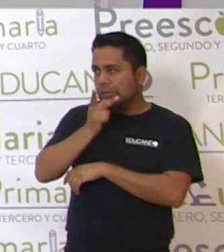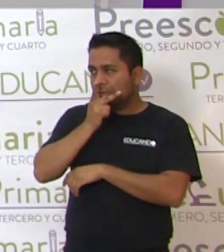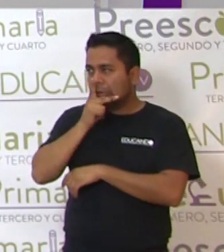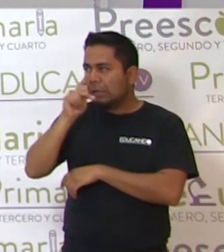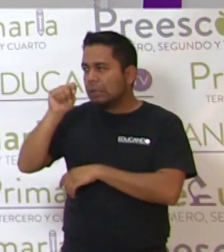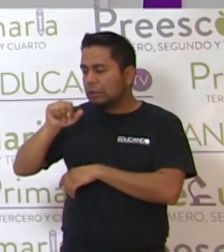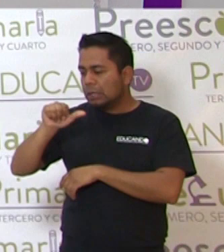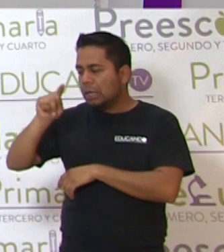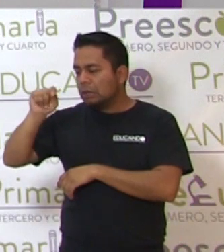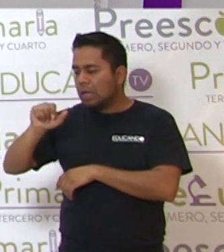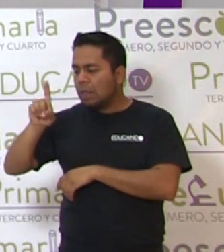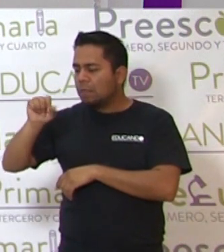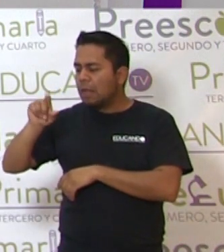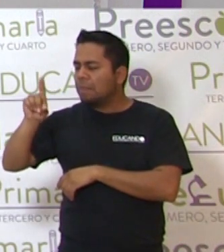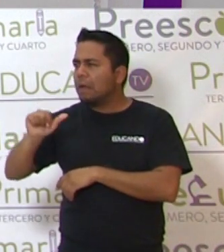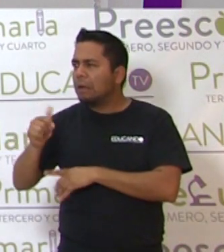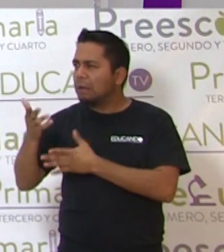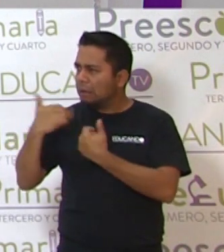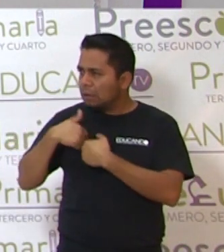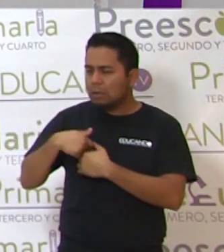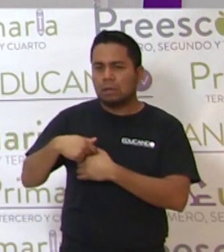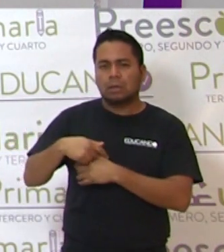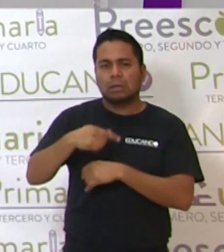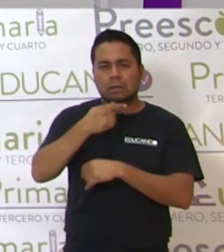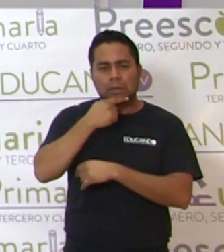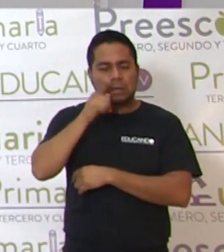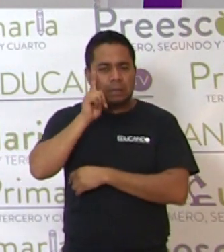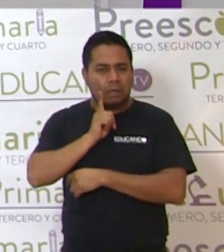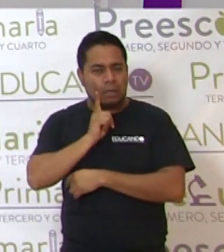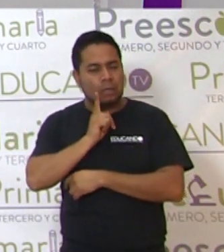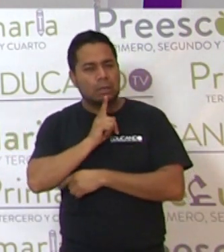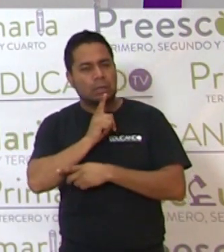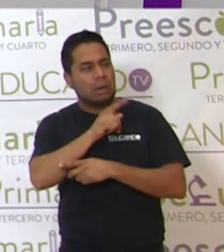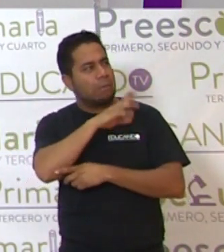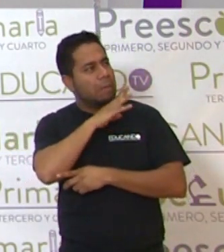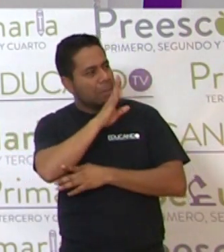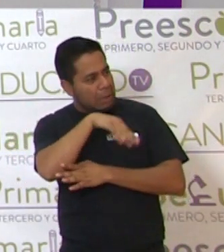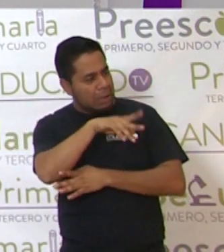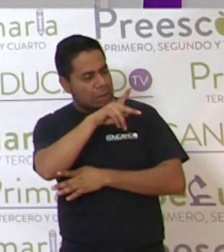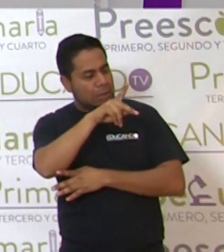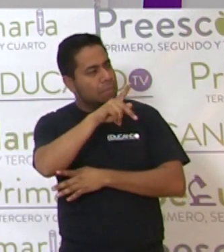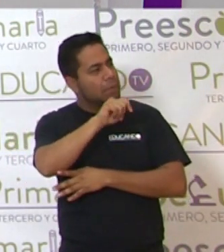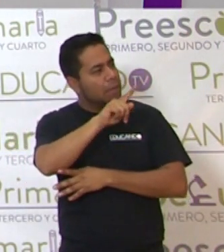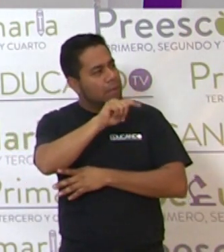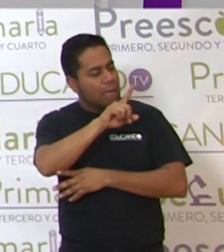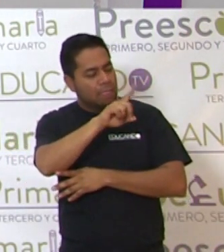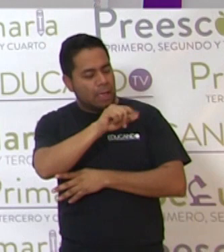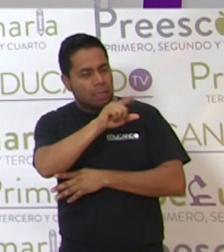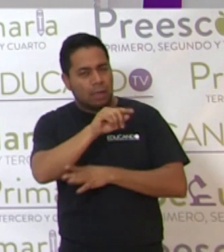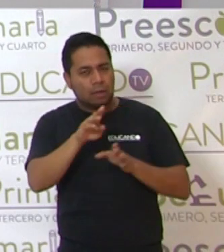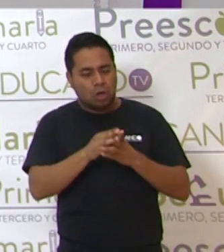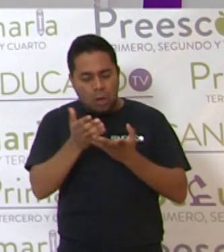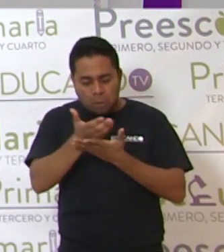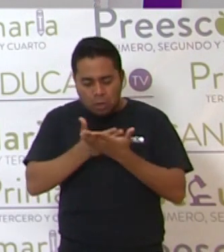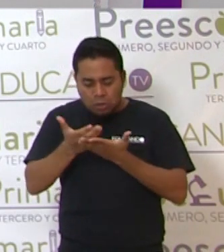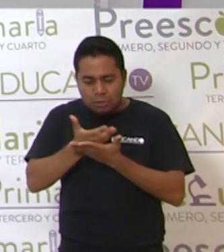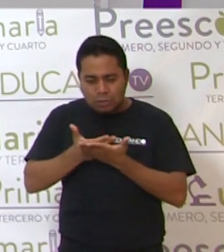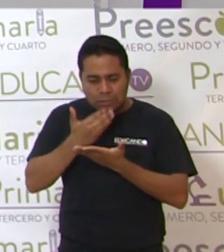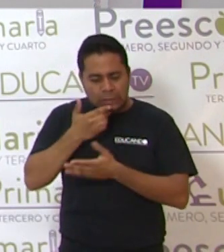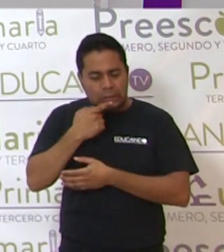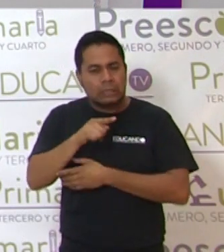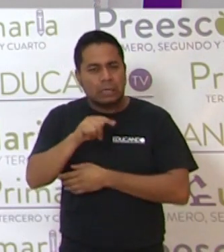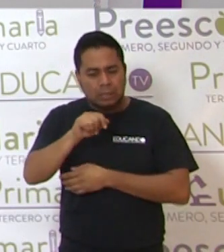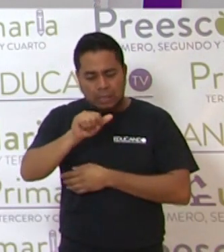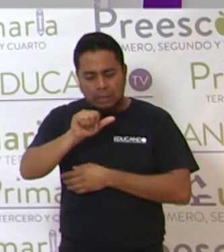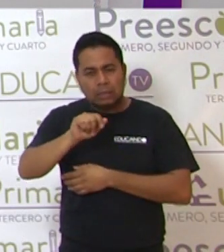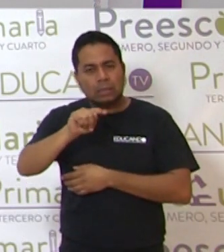tata dada, la niña llama a su madre tata dada. Al ver las sopas, la niña dijo,